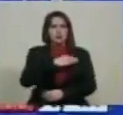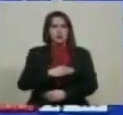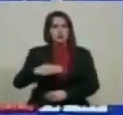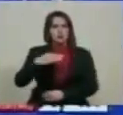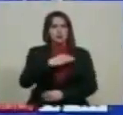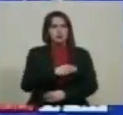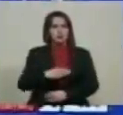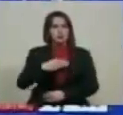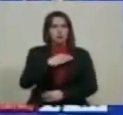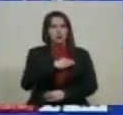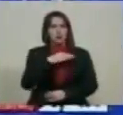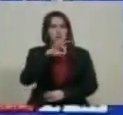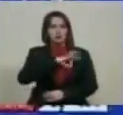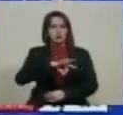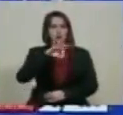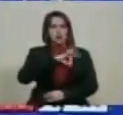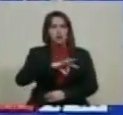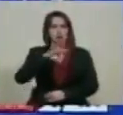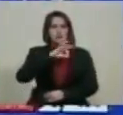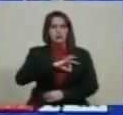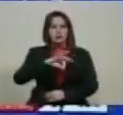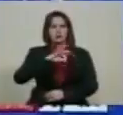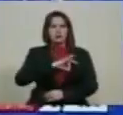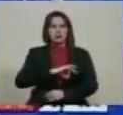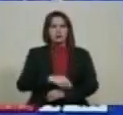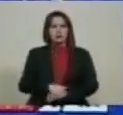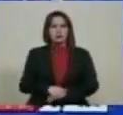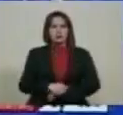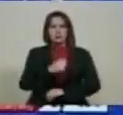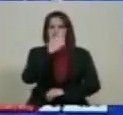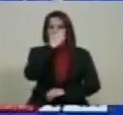grandes misiones socialistas.